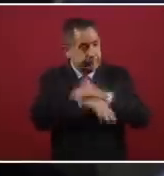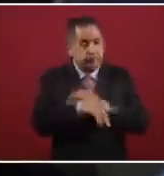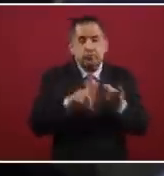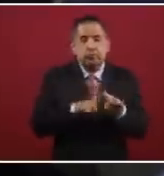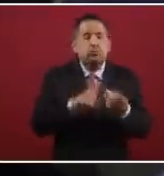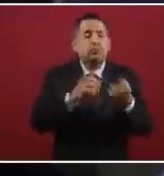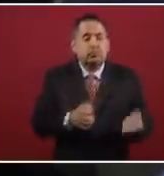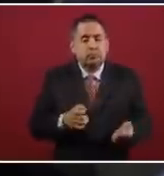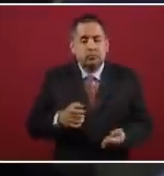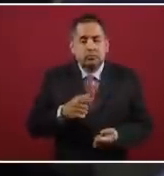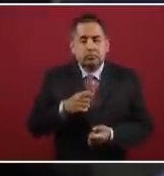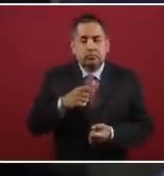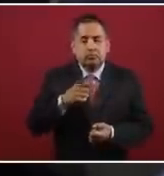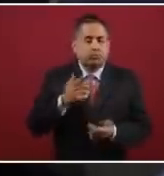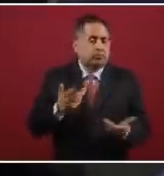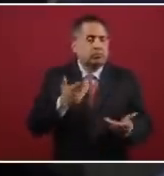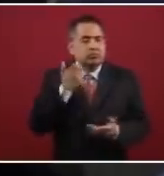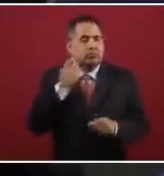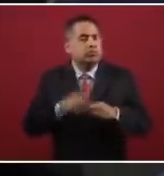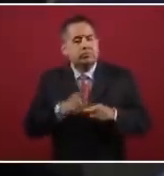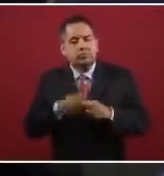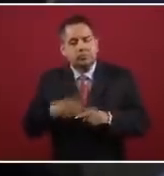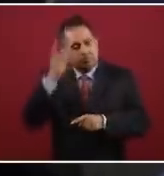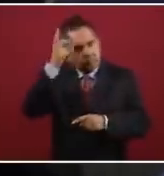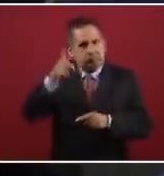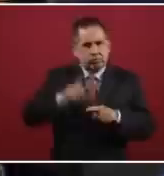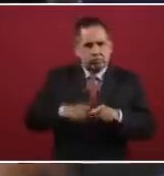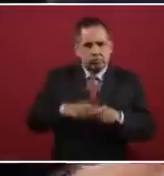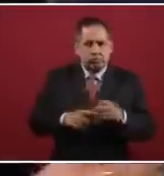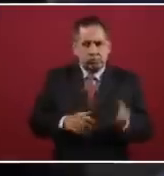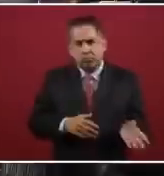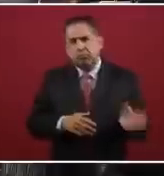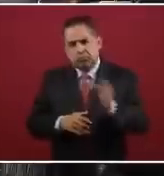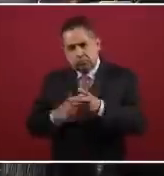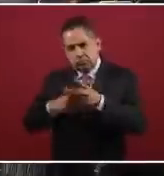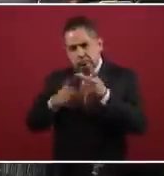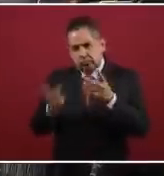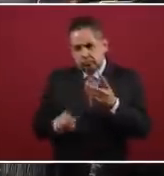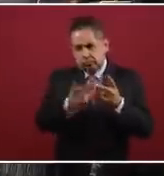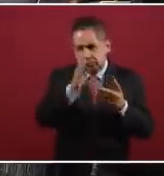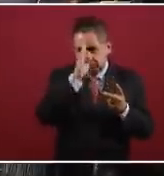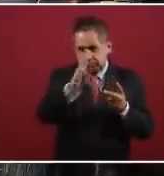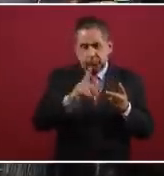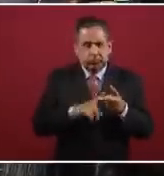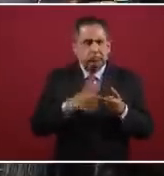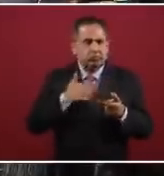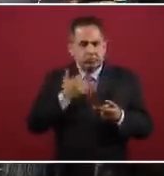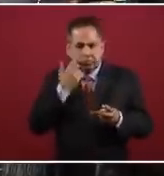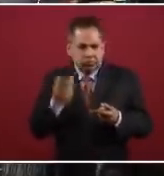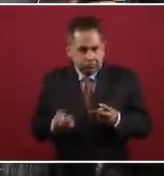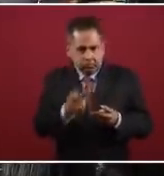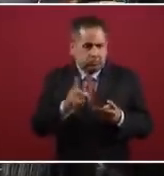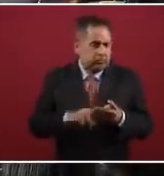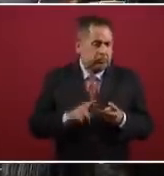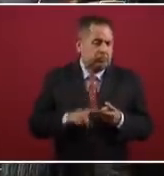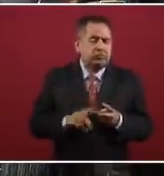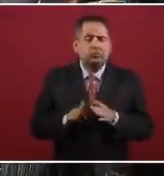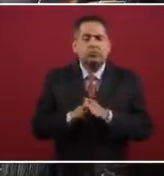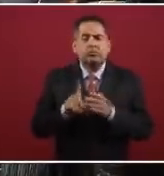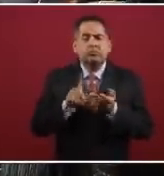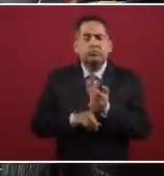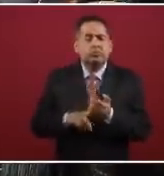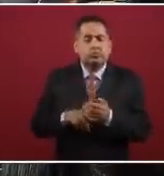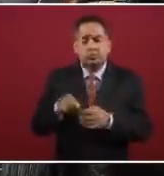encuentran y de quién son propiedad? Y para usted, señor presidente, quisiera preguntarle sobre una investigación que tiene abierta